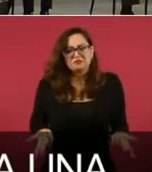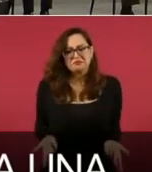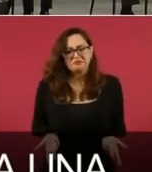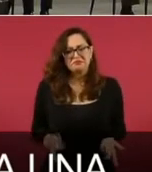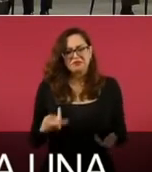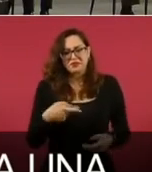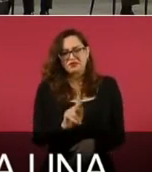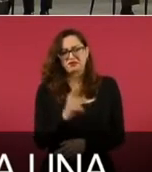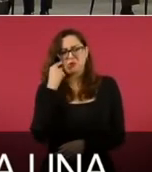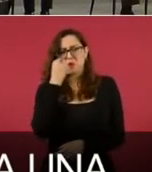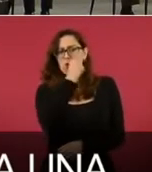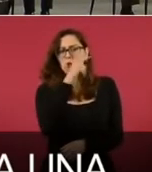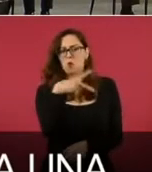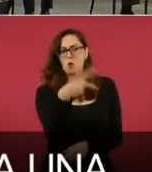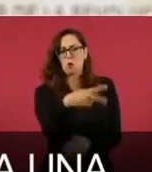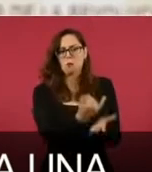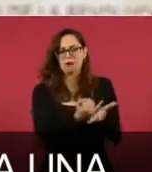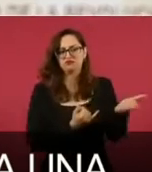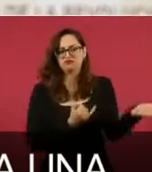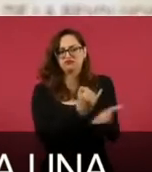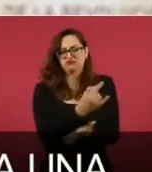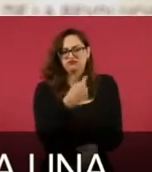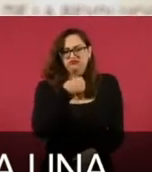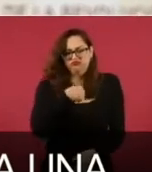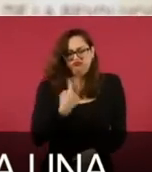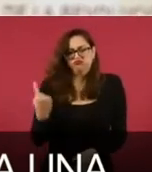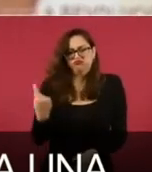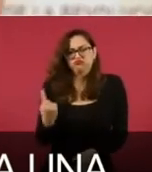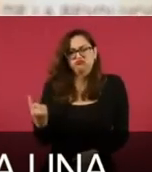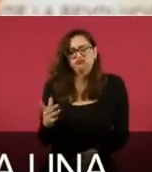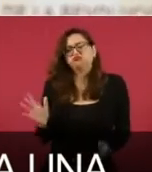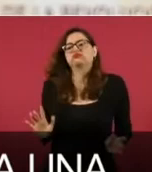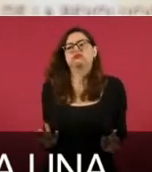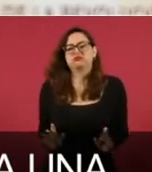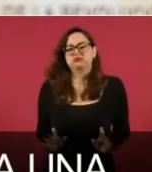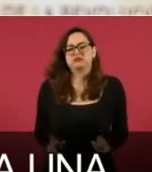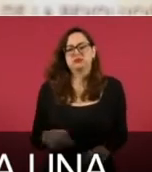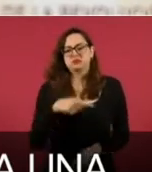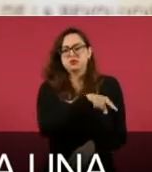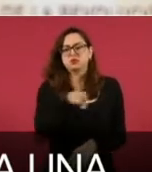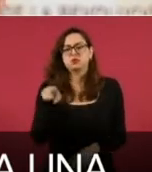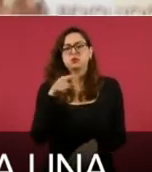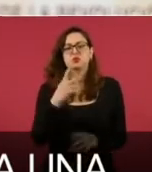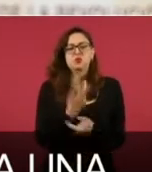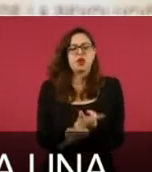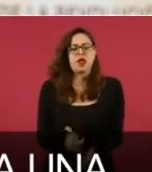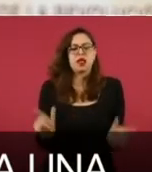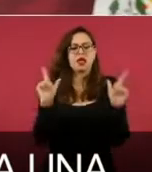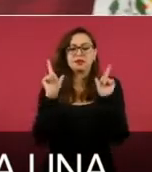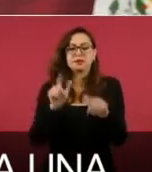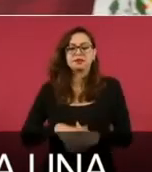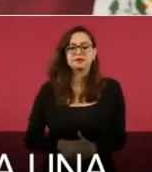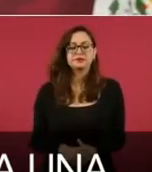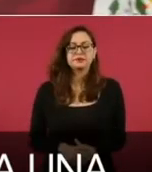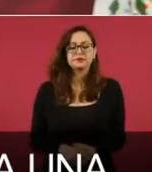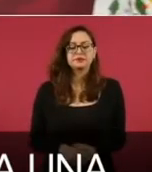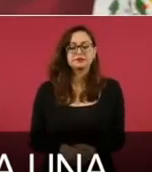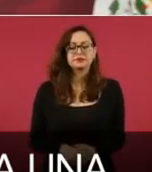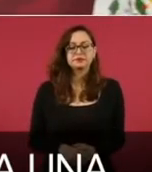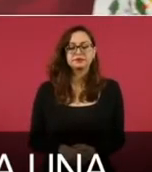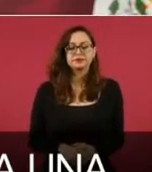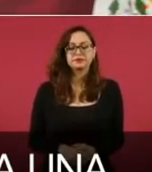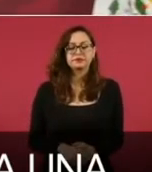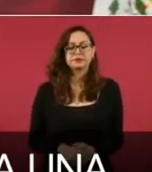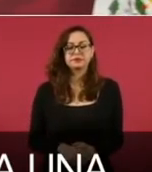movilización porque, ironizando, ya me estoy aburguesando. Eso dijo el presidente López